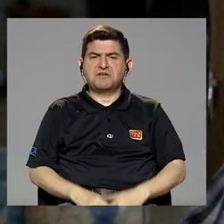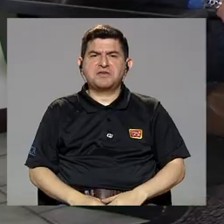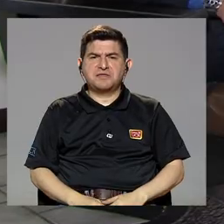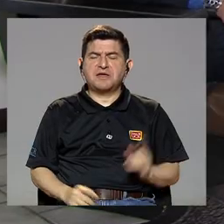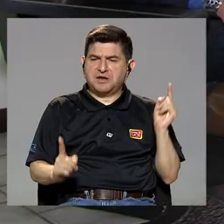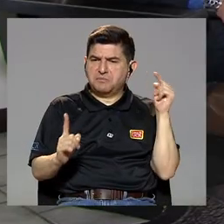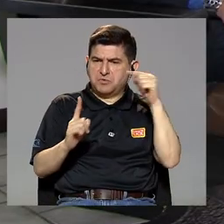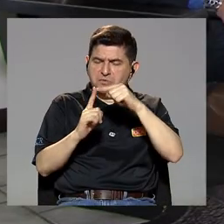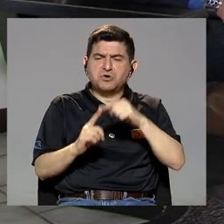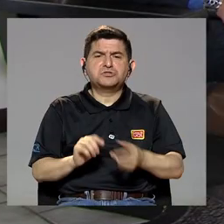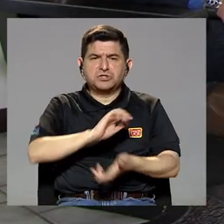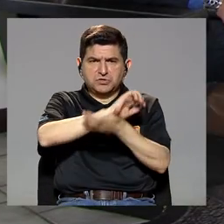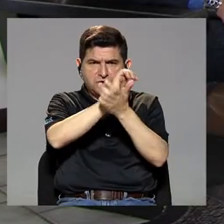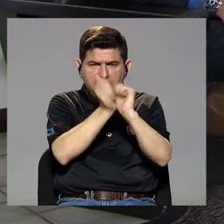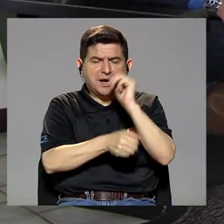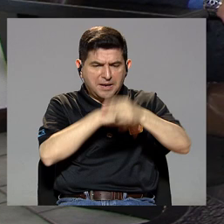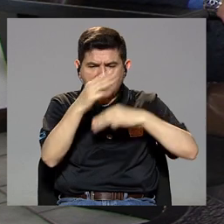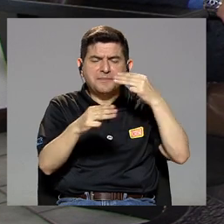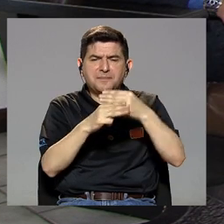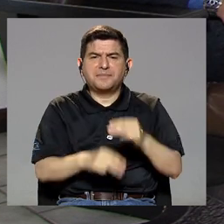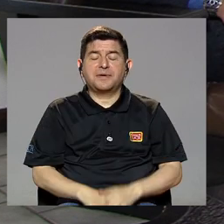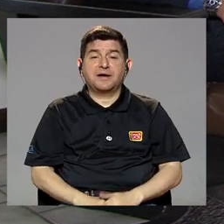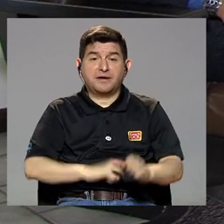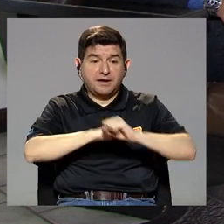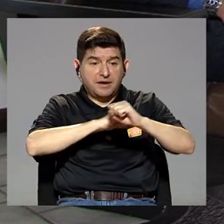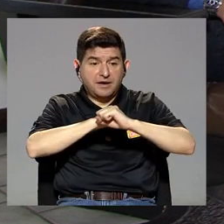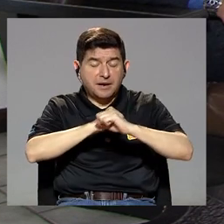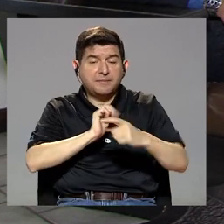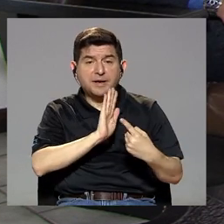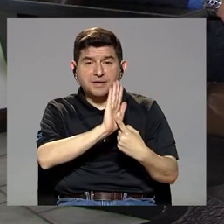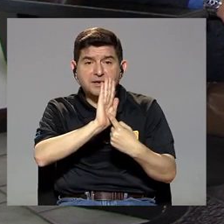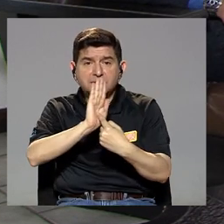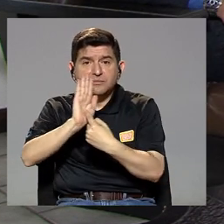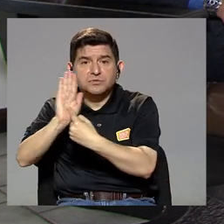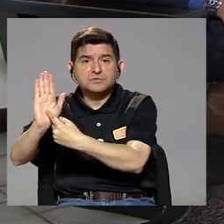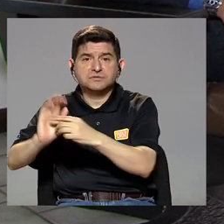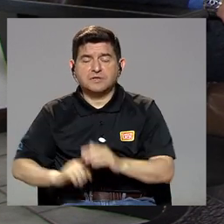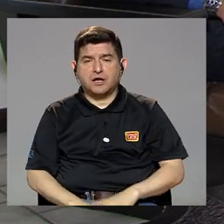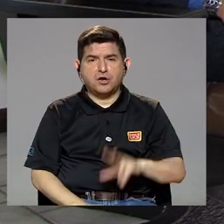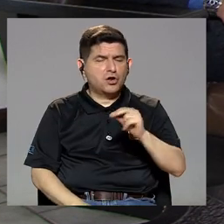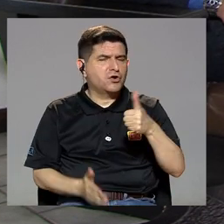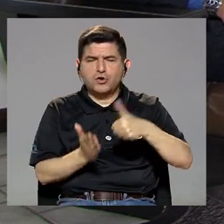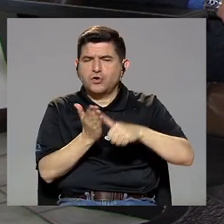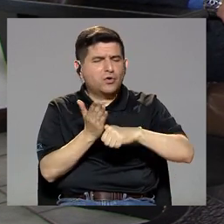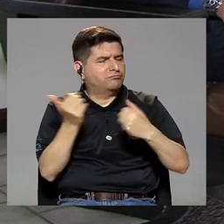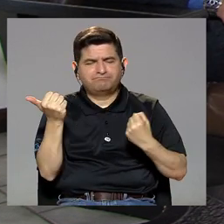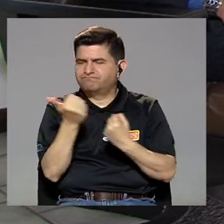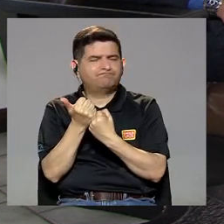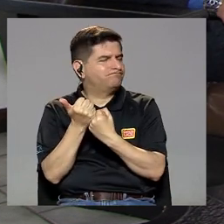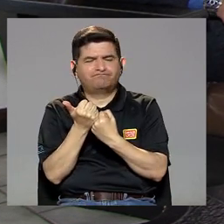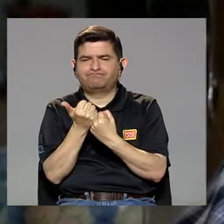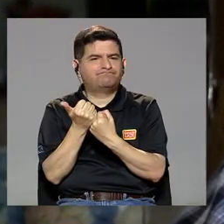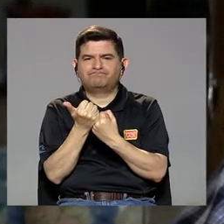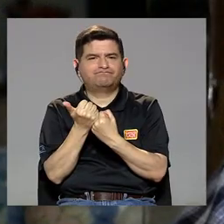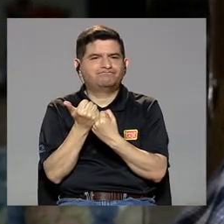mundo y entonces la campaña fue para darnos a conocer no para que votaran por nosotros